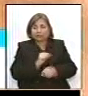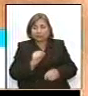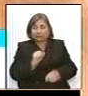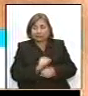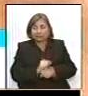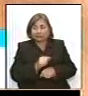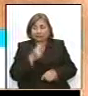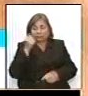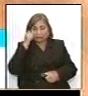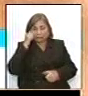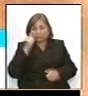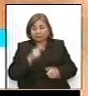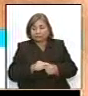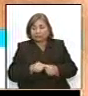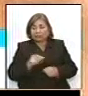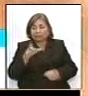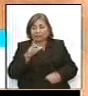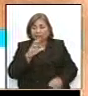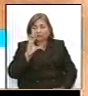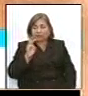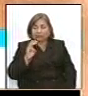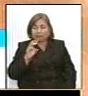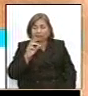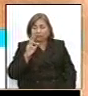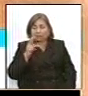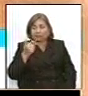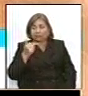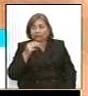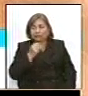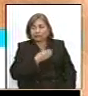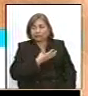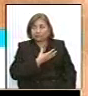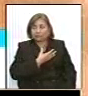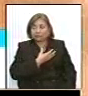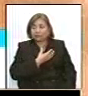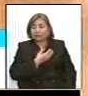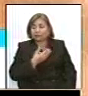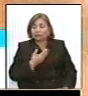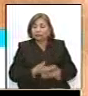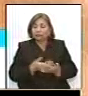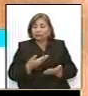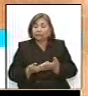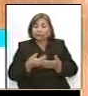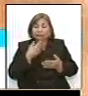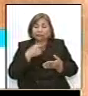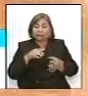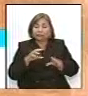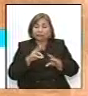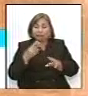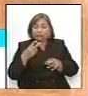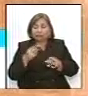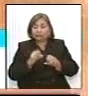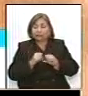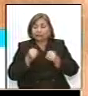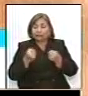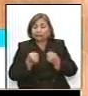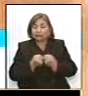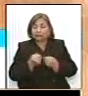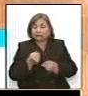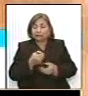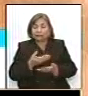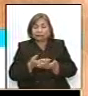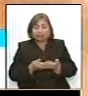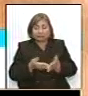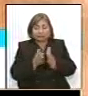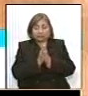como ustedes recordarán, los días lunes 6 y lunes 13 de mayo del 2019, a pesar que para la segunda citación se le